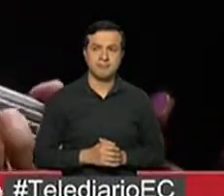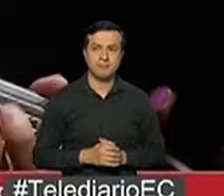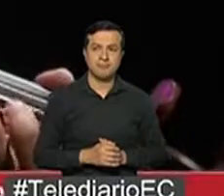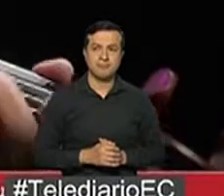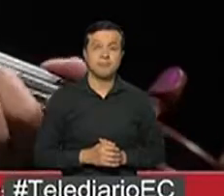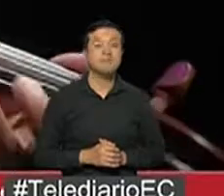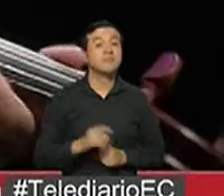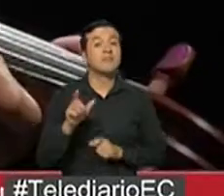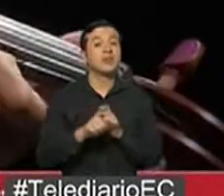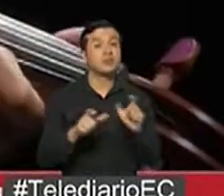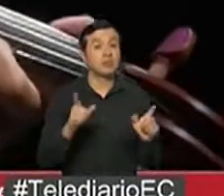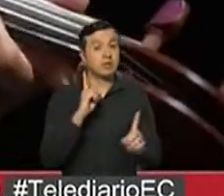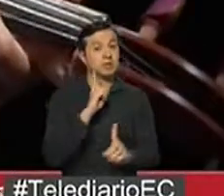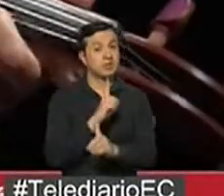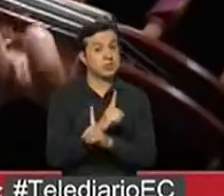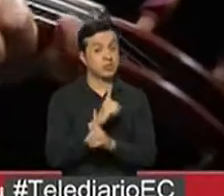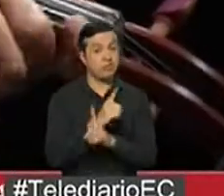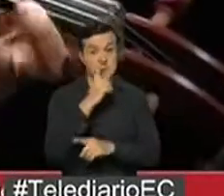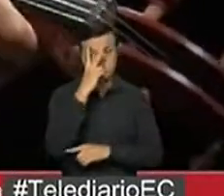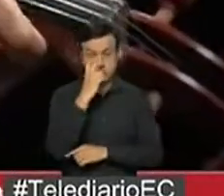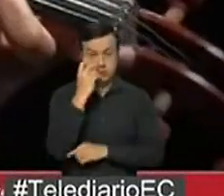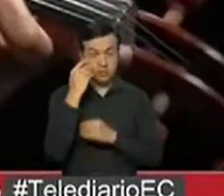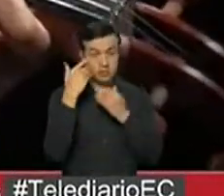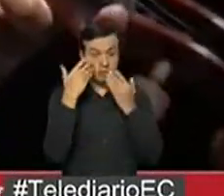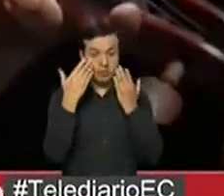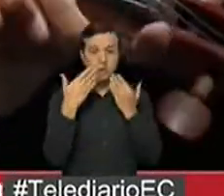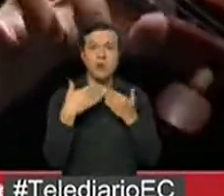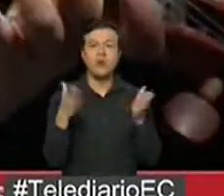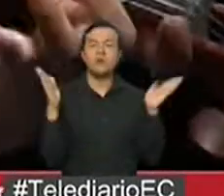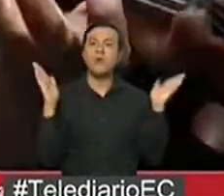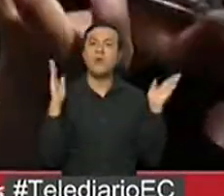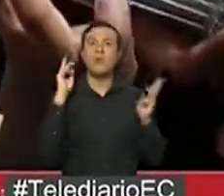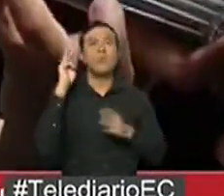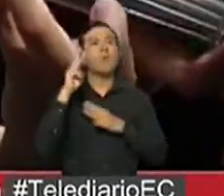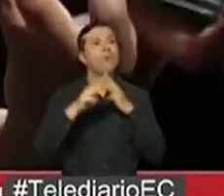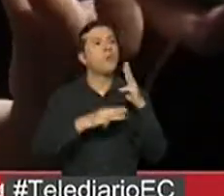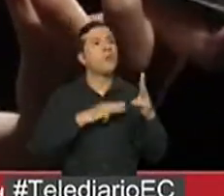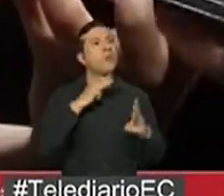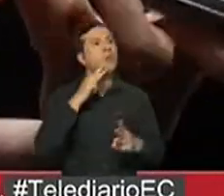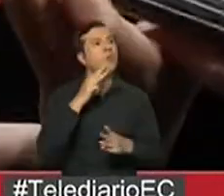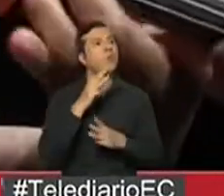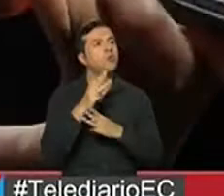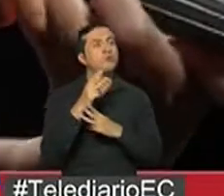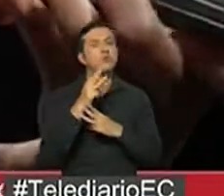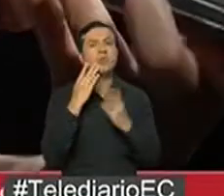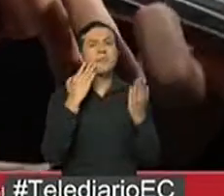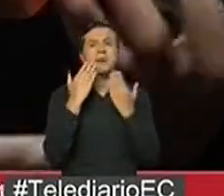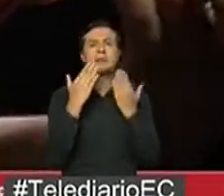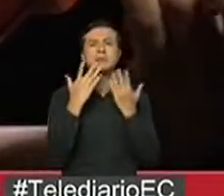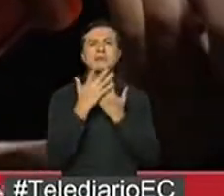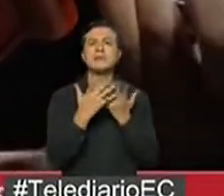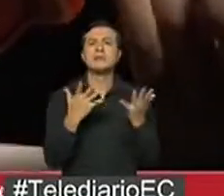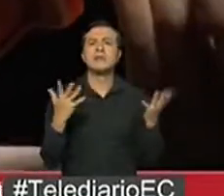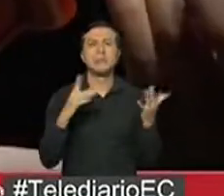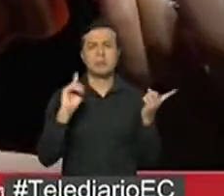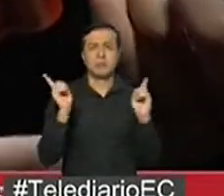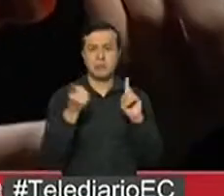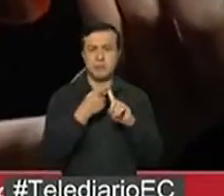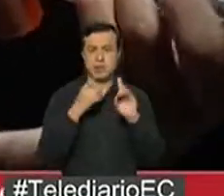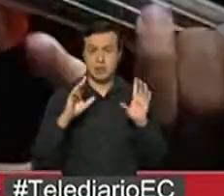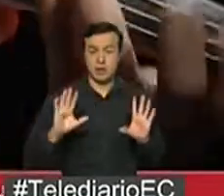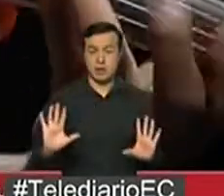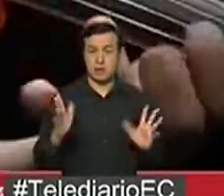las personas con discapacidad visual nos abren una puerta a los lejos de un mundo invisible a través de la primera edición del festival